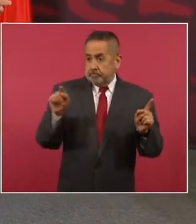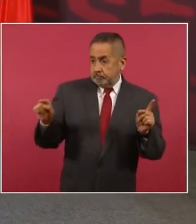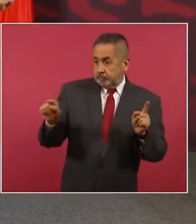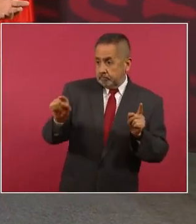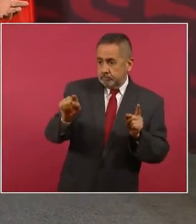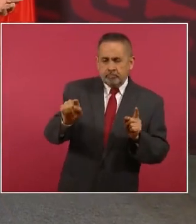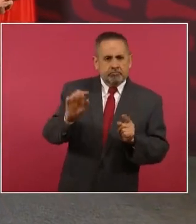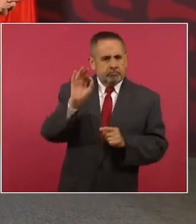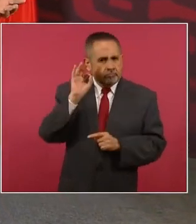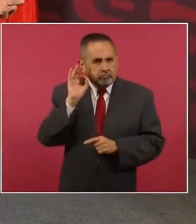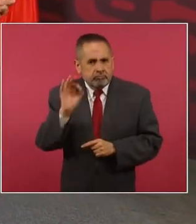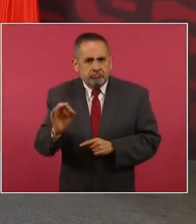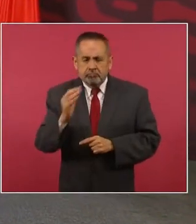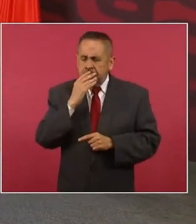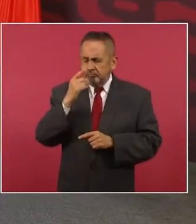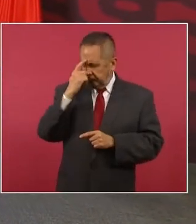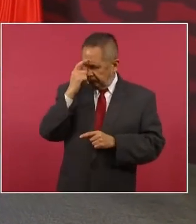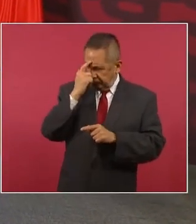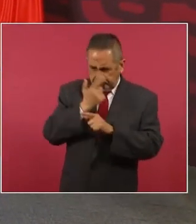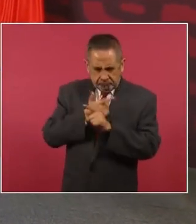verdaderamente libre,